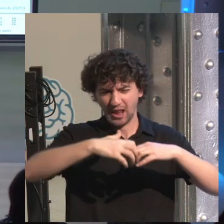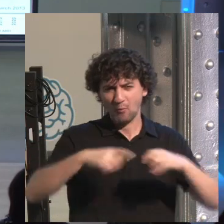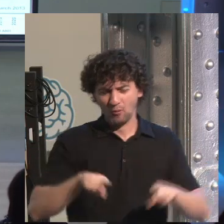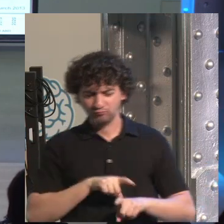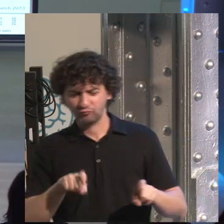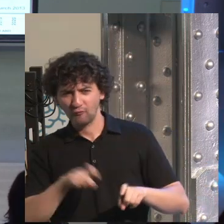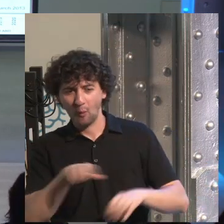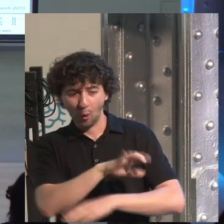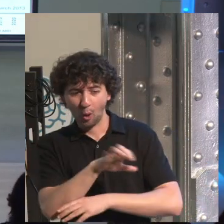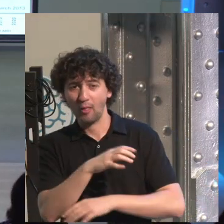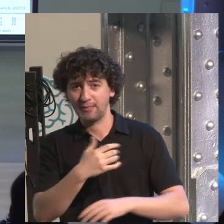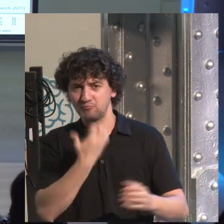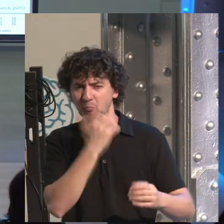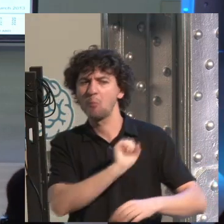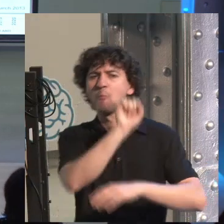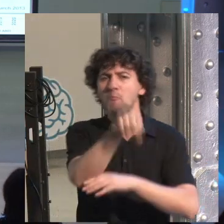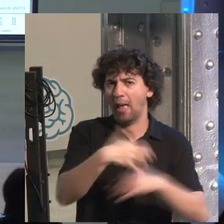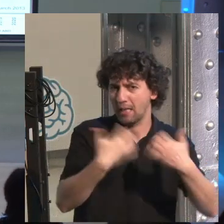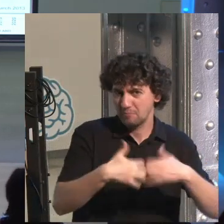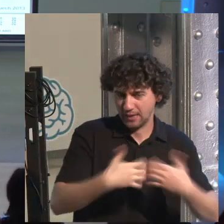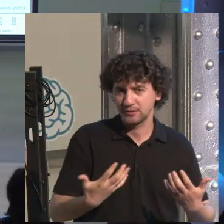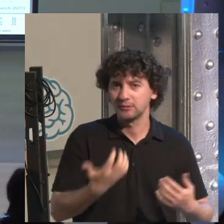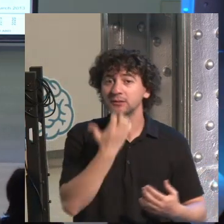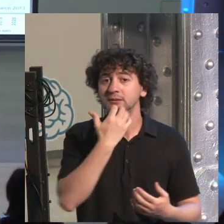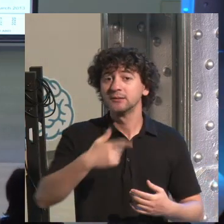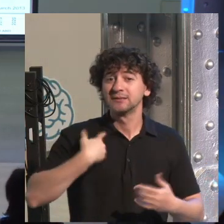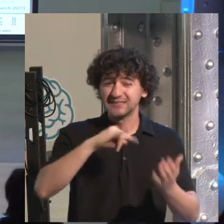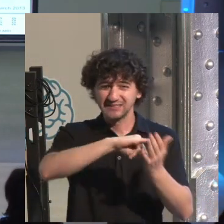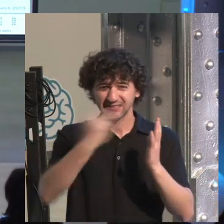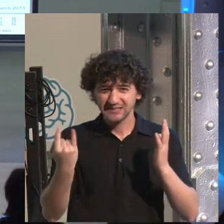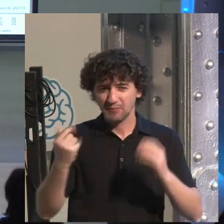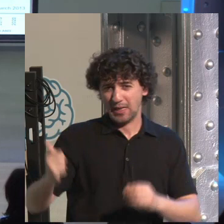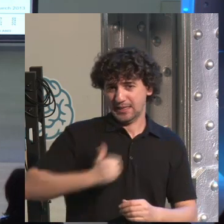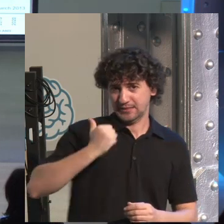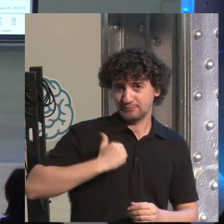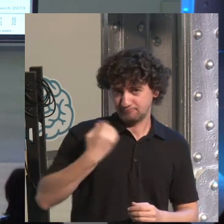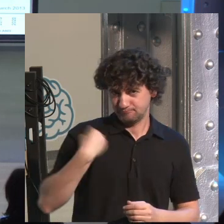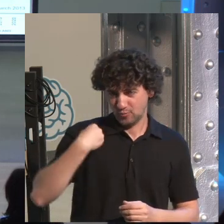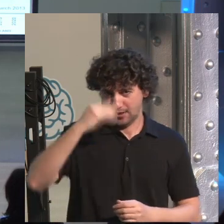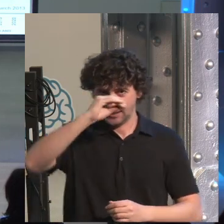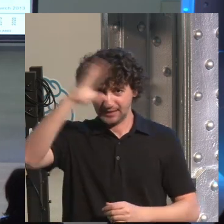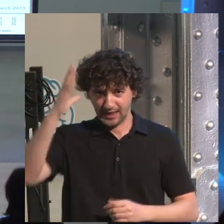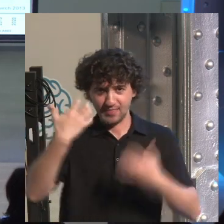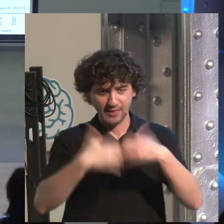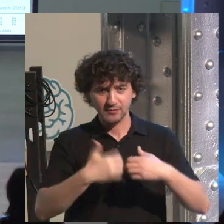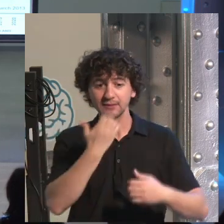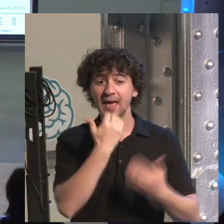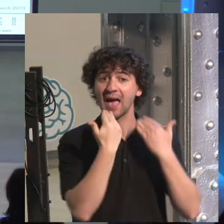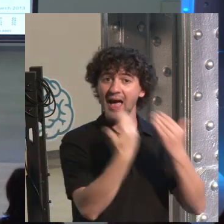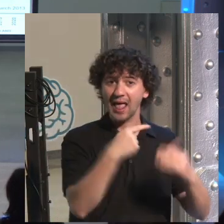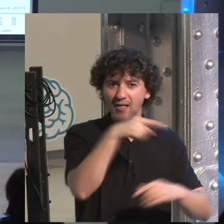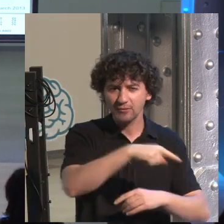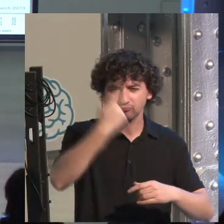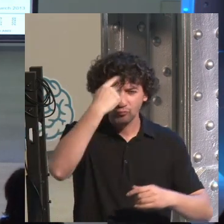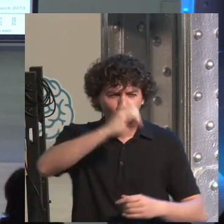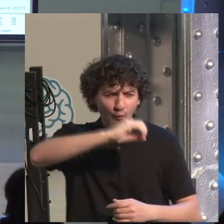Entonces, si posicionamos sistemas de inteligencia artificial a lo largo del tiempo, vemos que gracias a esta capacidad de computación se han ido